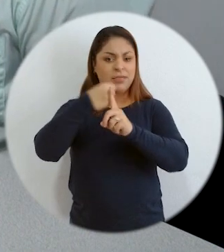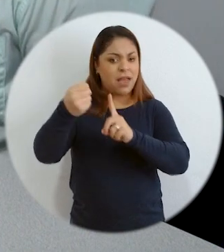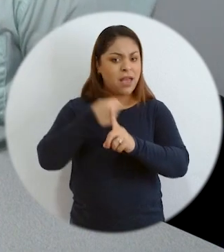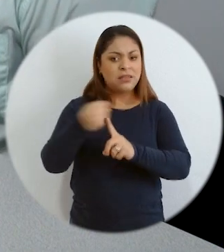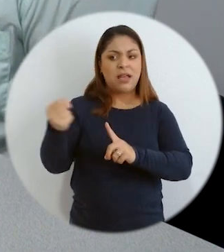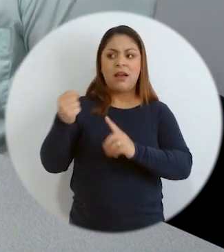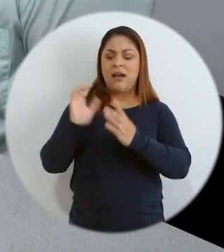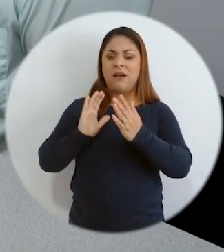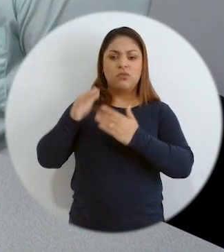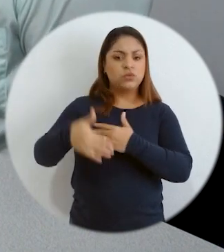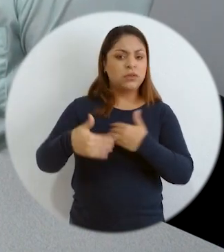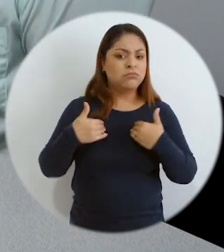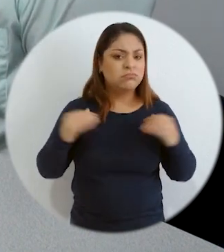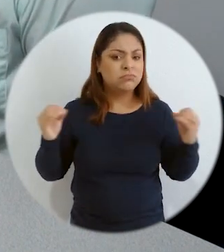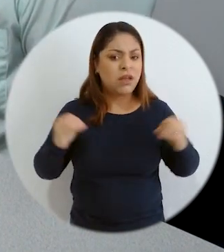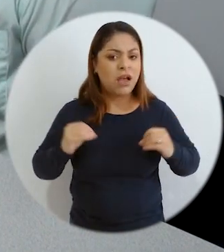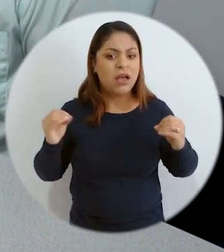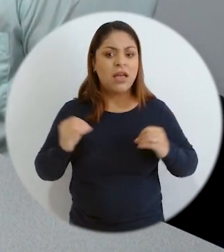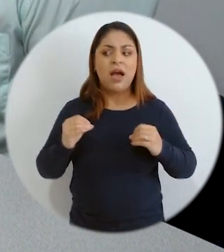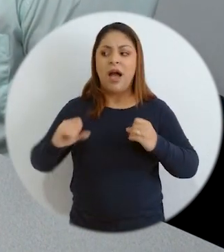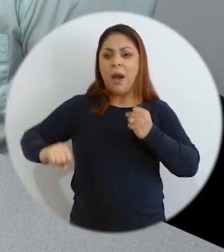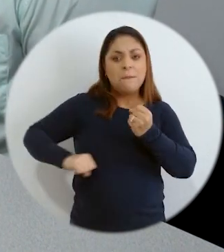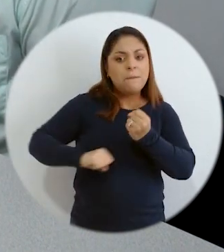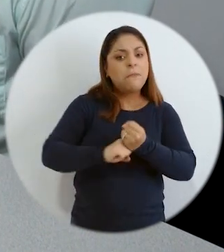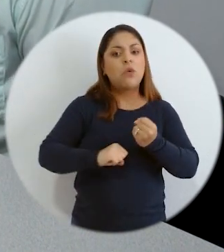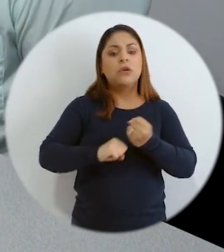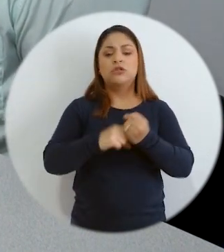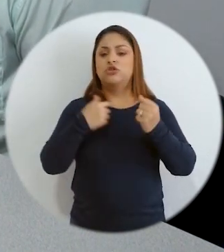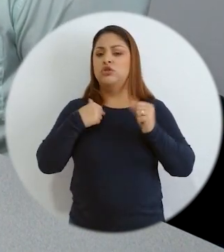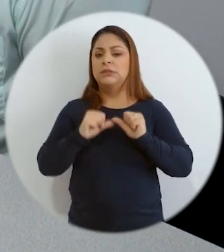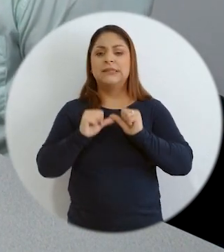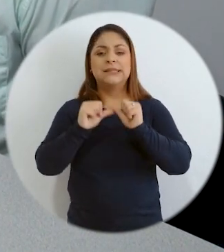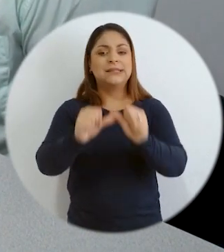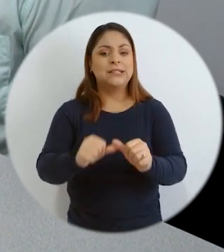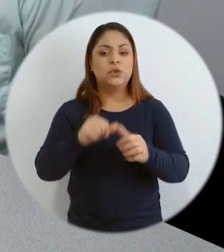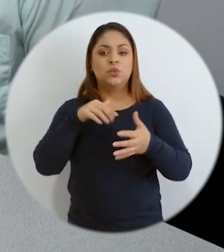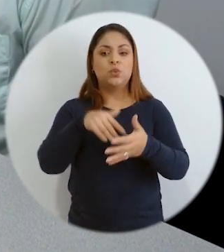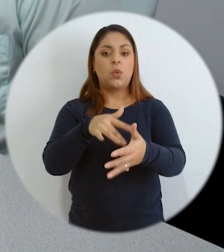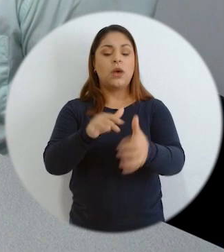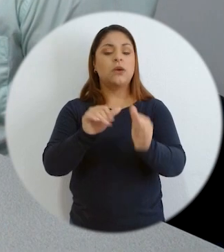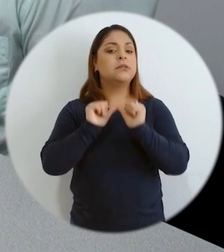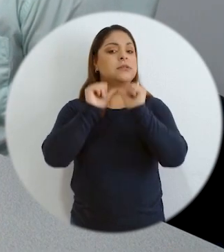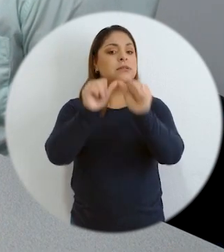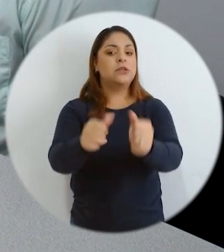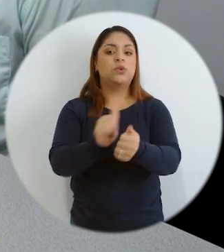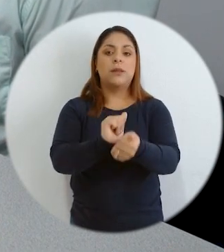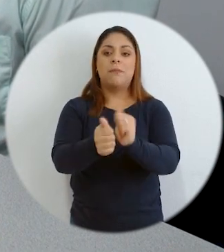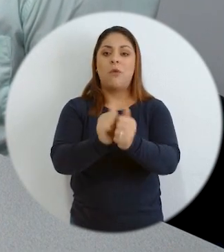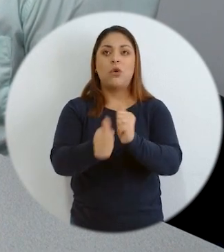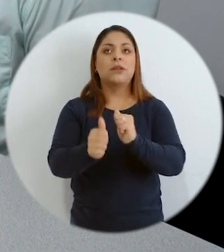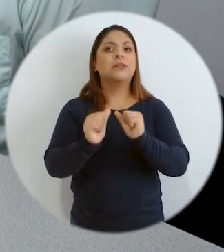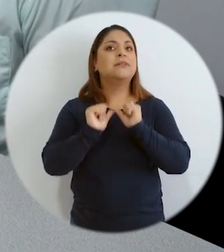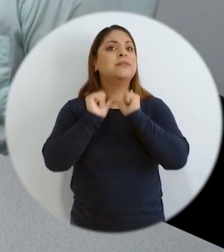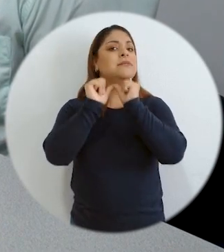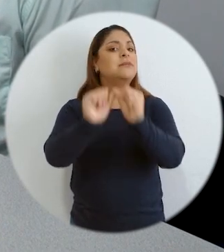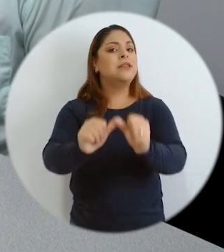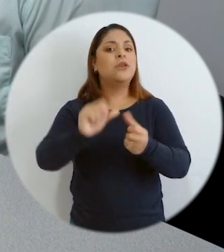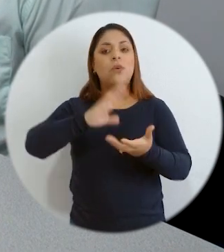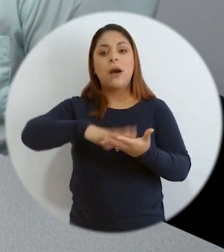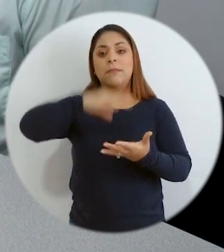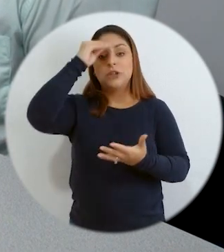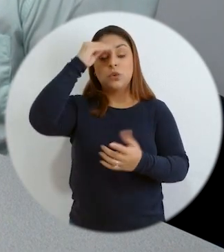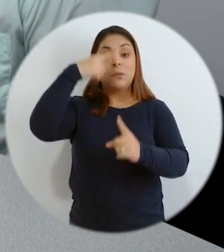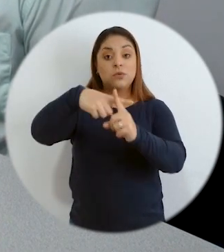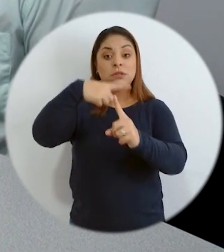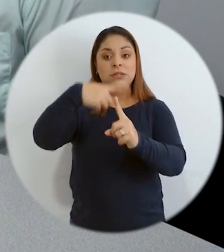no me maltrata, ni abusa de mí, ni me hace daño, sino que me apoya para que yo me mantenga estudiando, para que yo me mantenga haciendo deporte, para que yo me mantenga aprendiendo, para que yo me